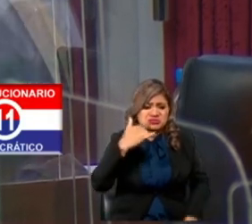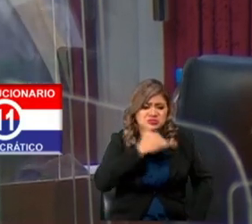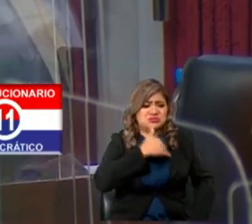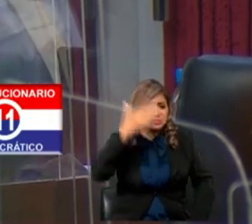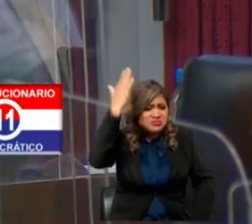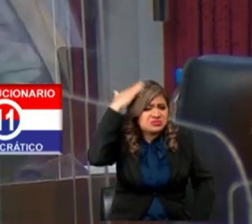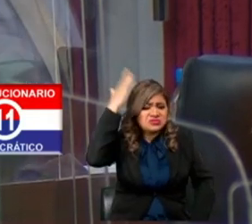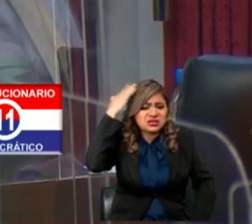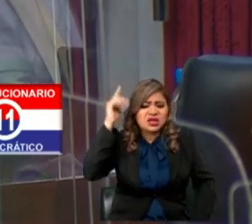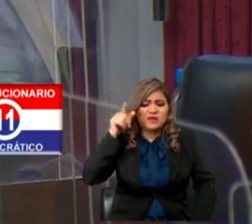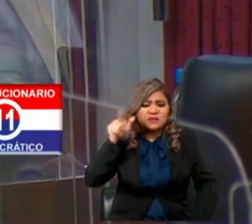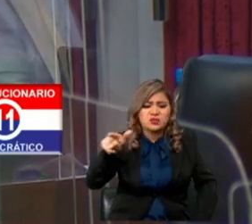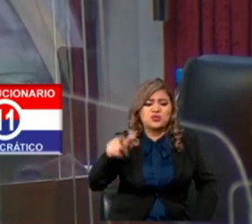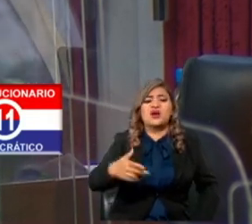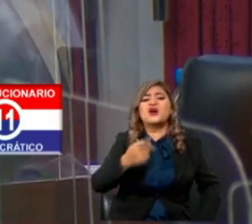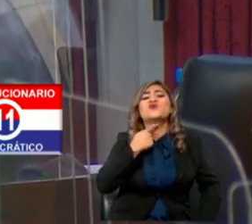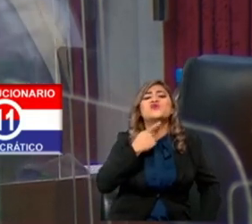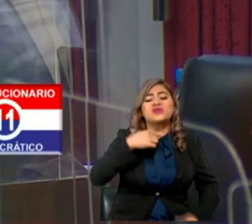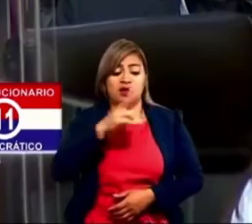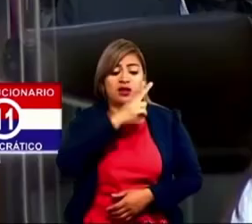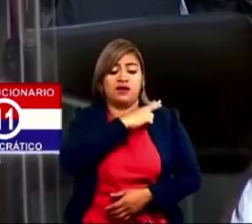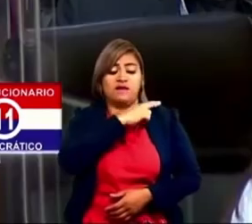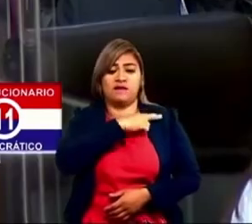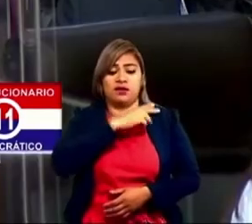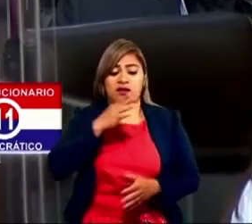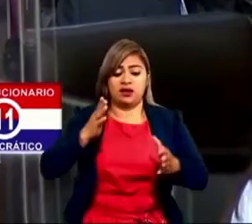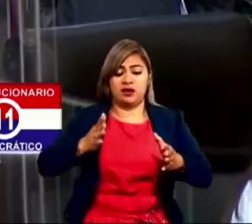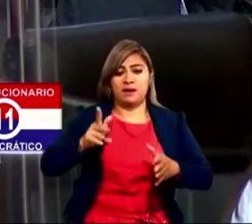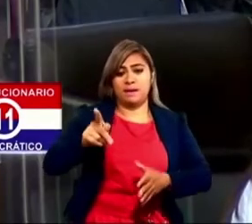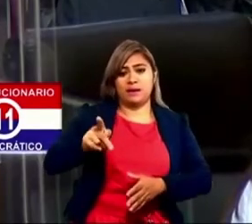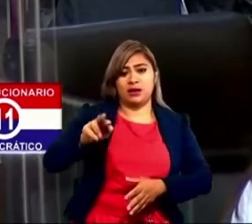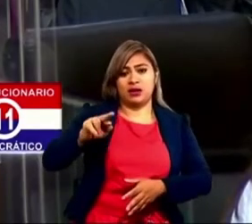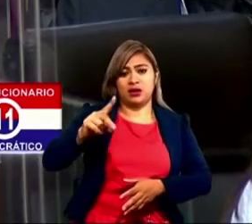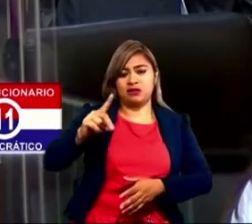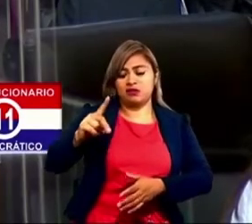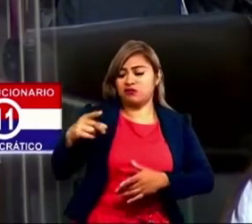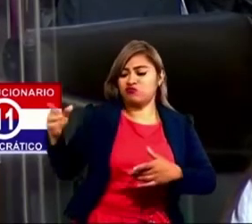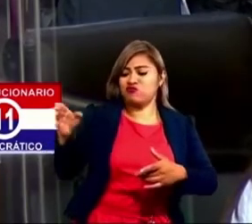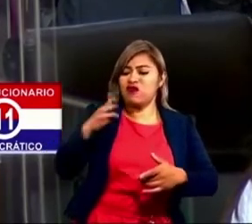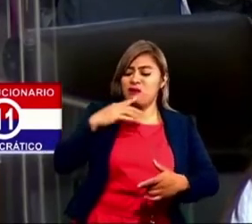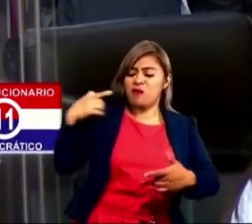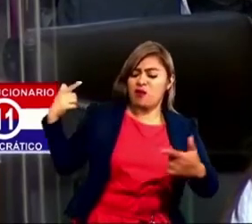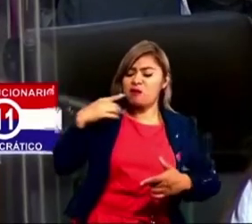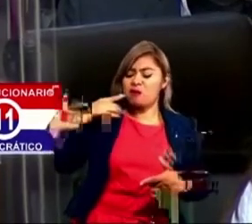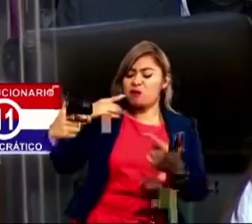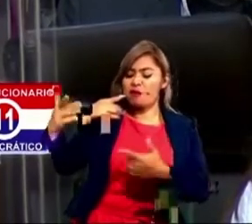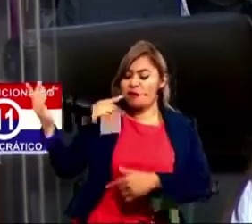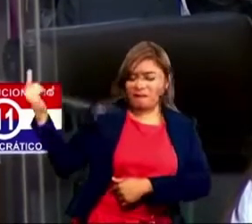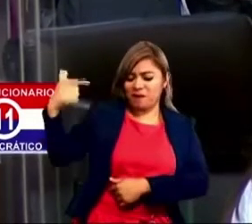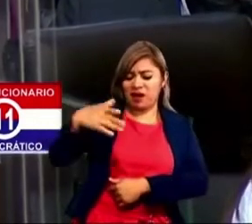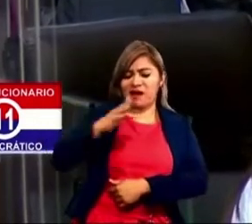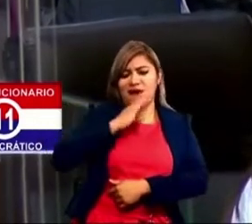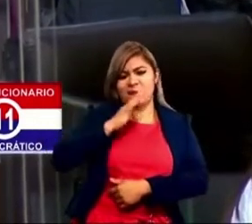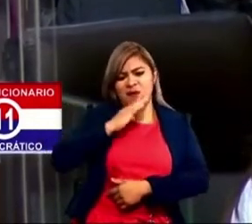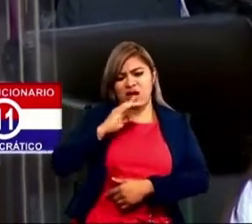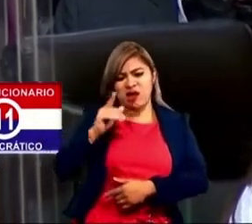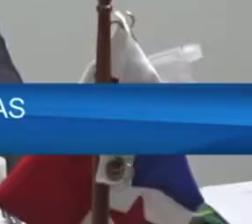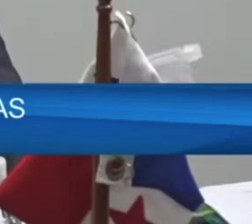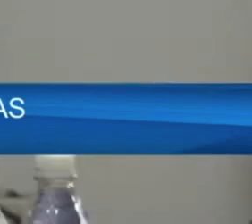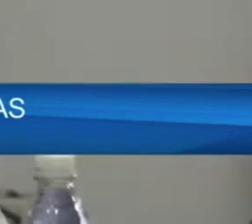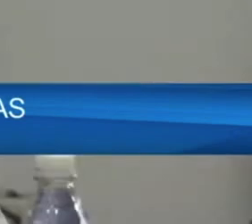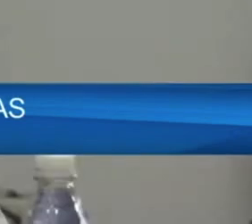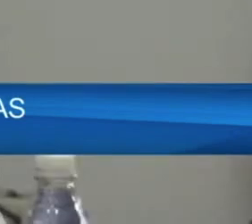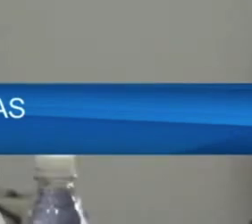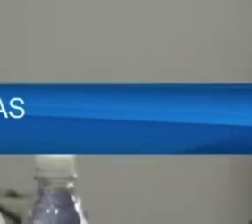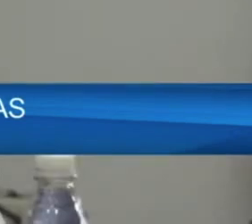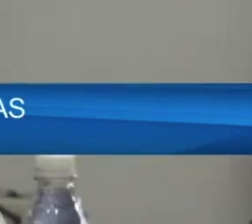pam, pam! Que eso es lo que te gusta, pam, pam, pam, pam, pam. Y te reto, Ricardo Torres, que vengas aquí a desmentirme.